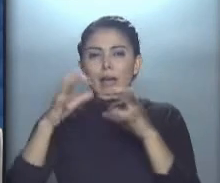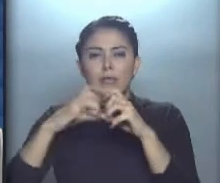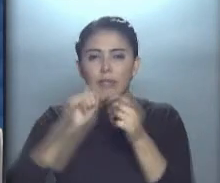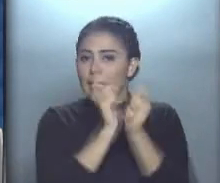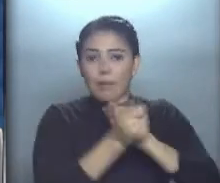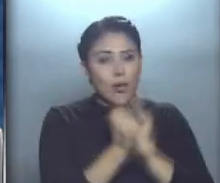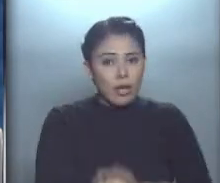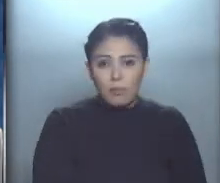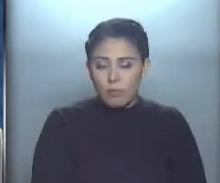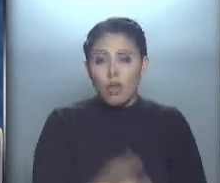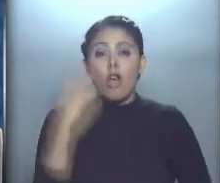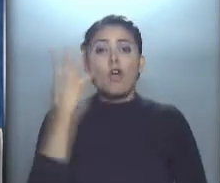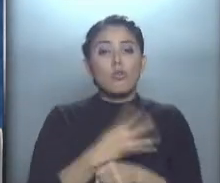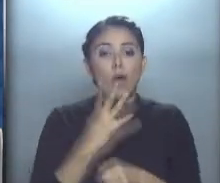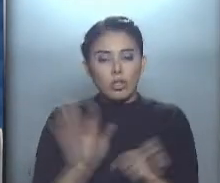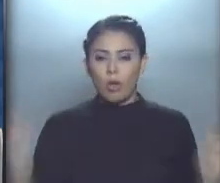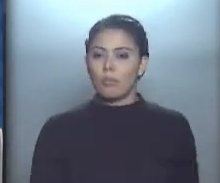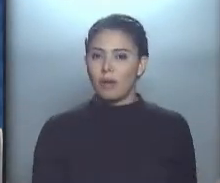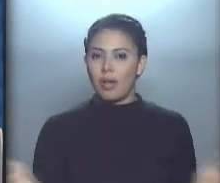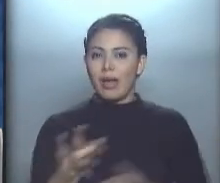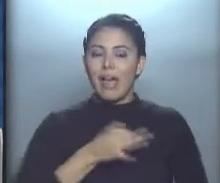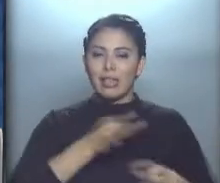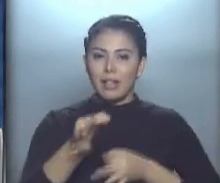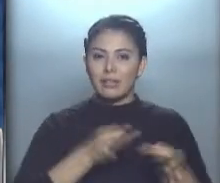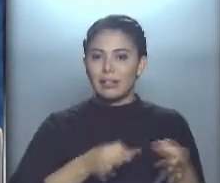lugar, promueve una estrategia de